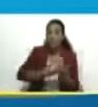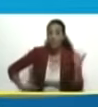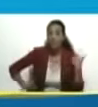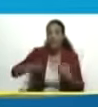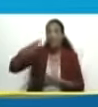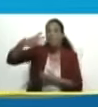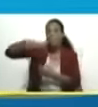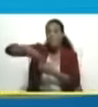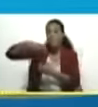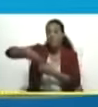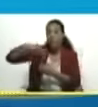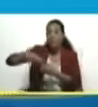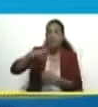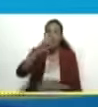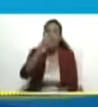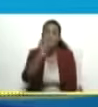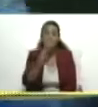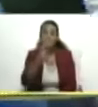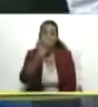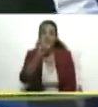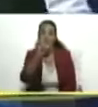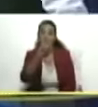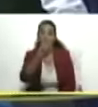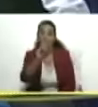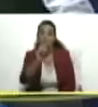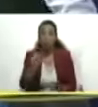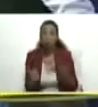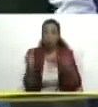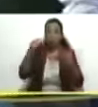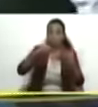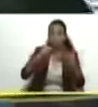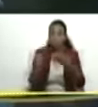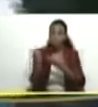PDVSA, Pedro Rafael Tellechea.